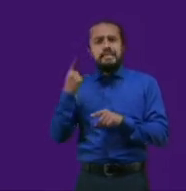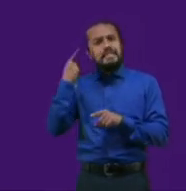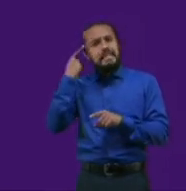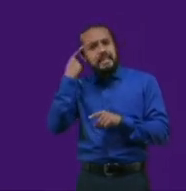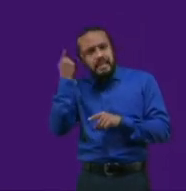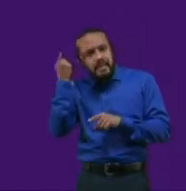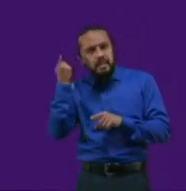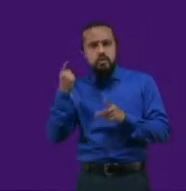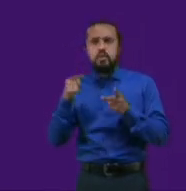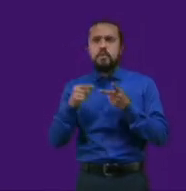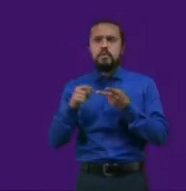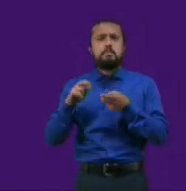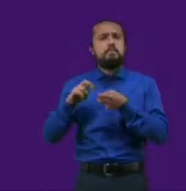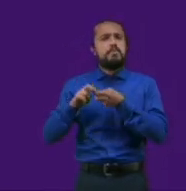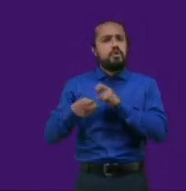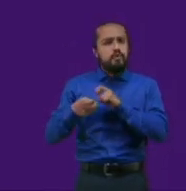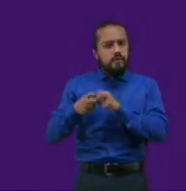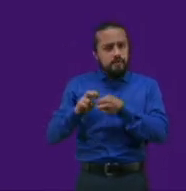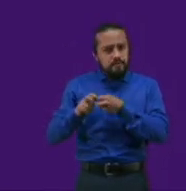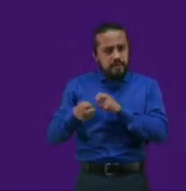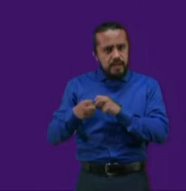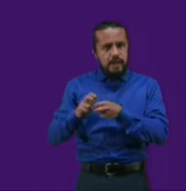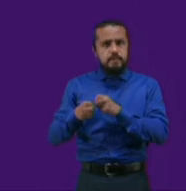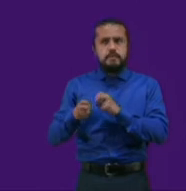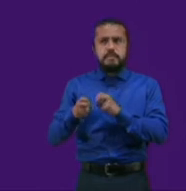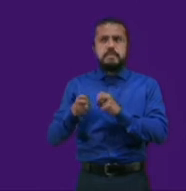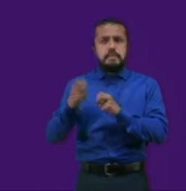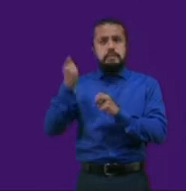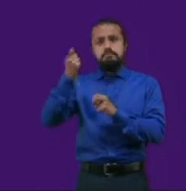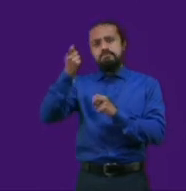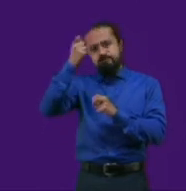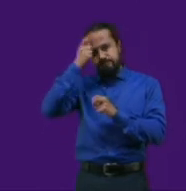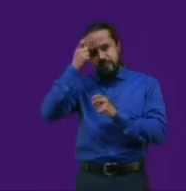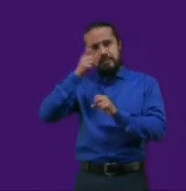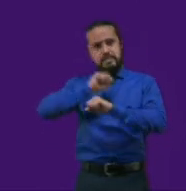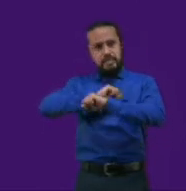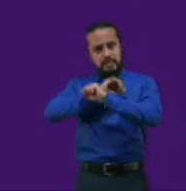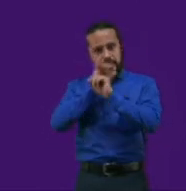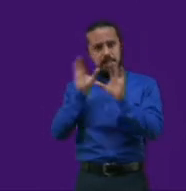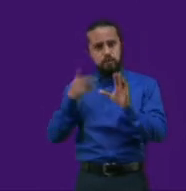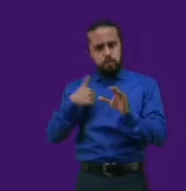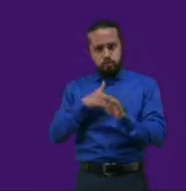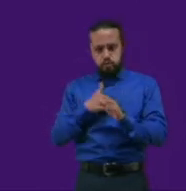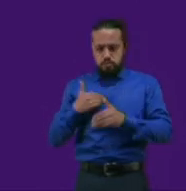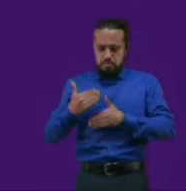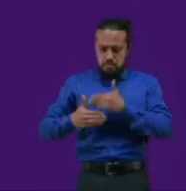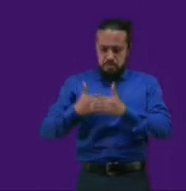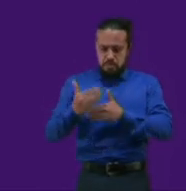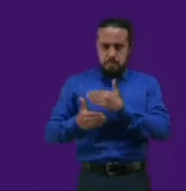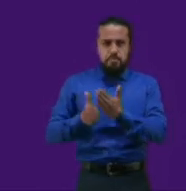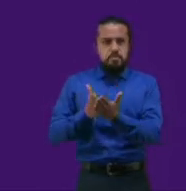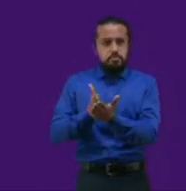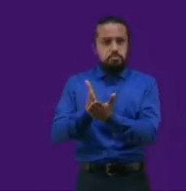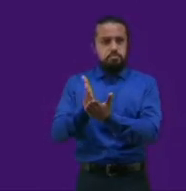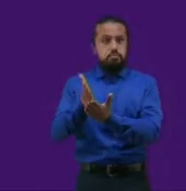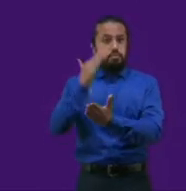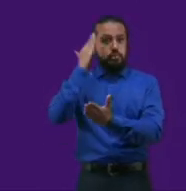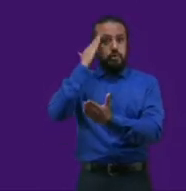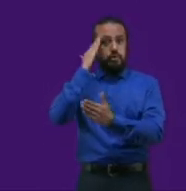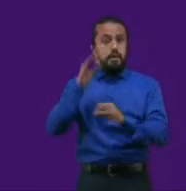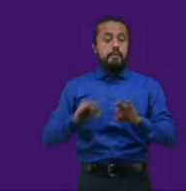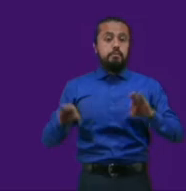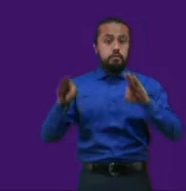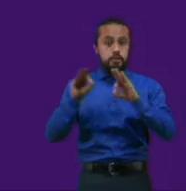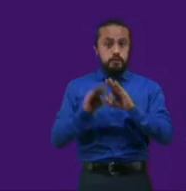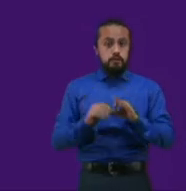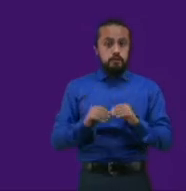miles de problemas, pero tenemos claridad en para dónde vamos, la variable ingresos deja de ser importante. O sea, a mí a veces